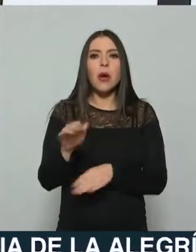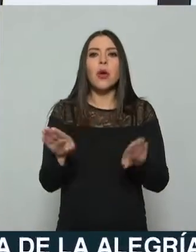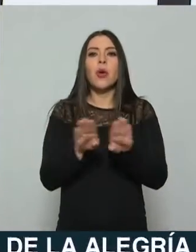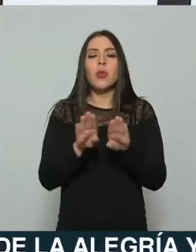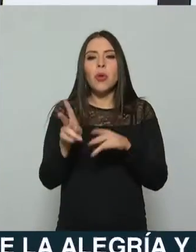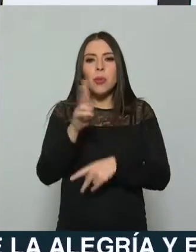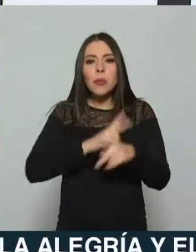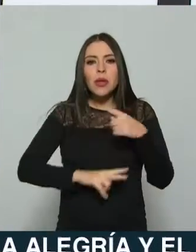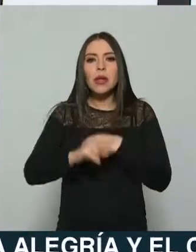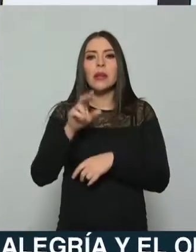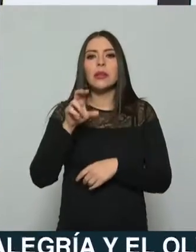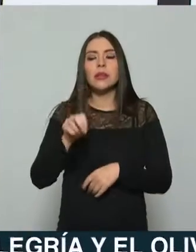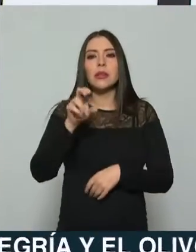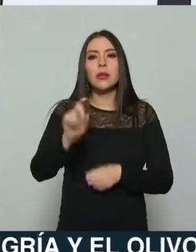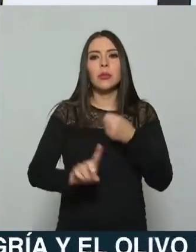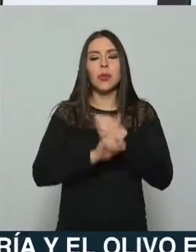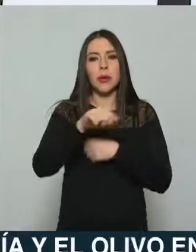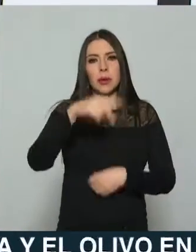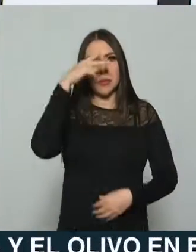la prevalencia en México, ¿no?